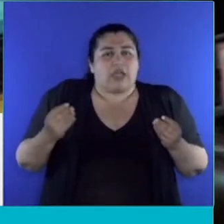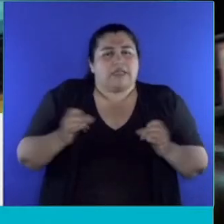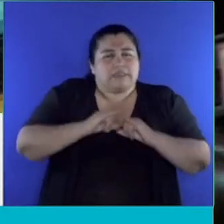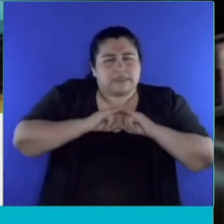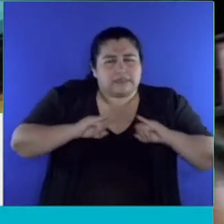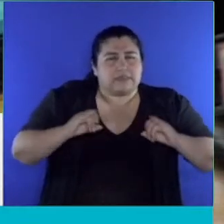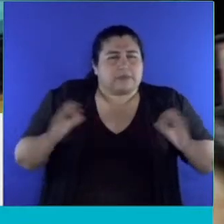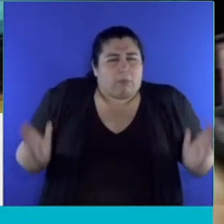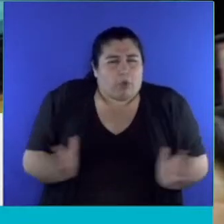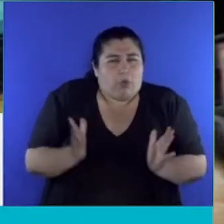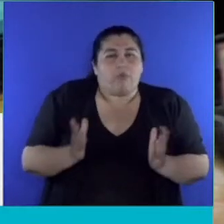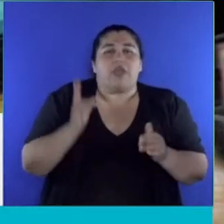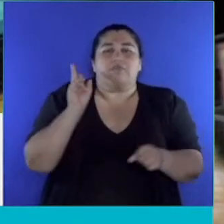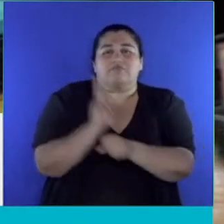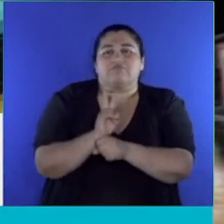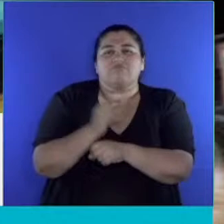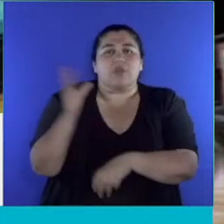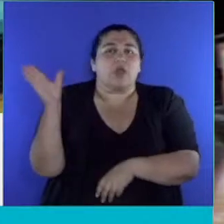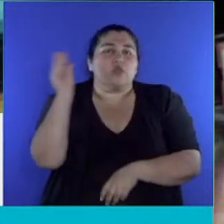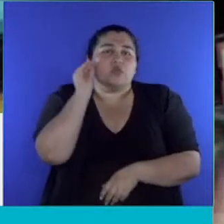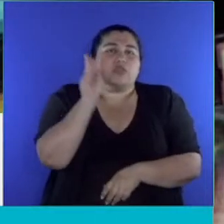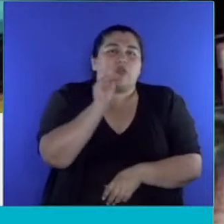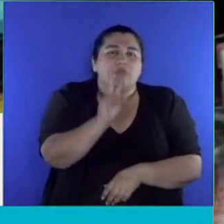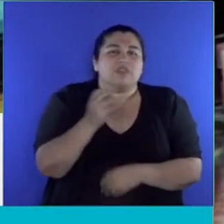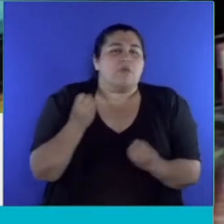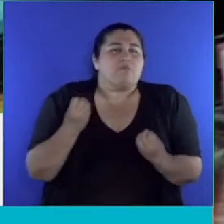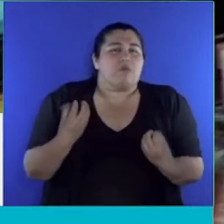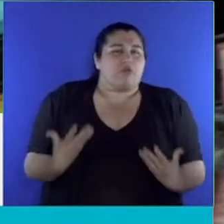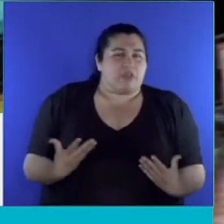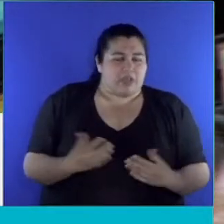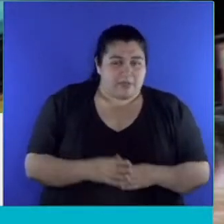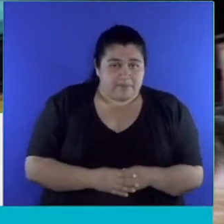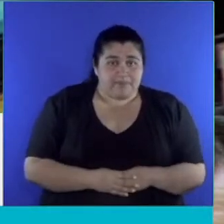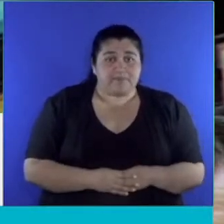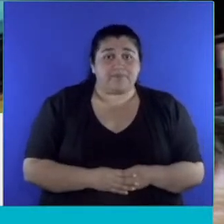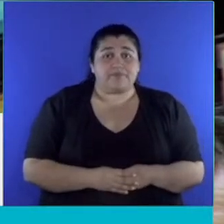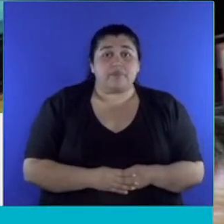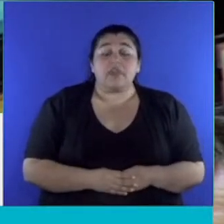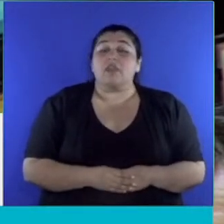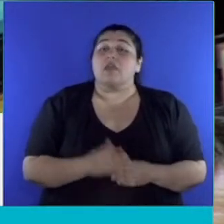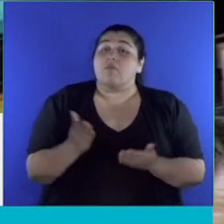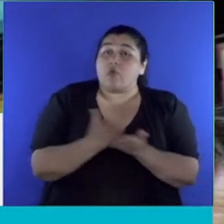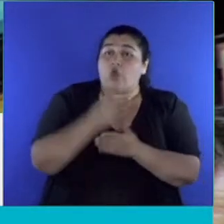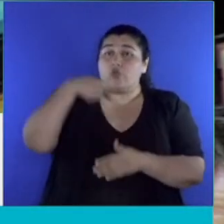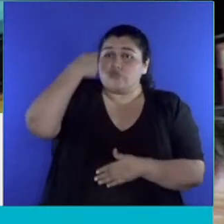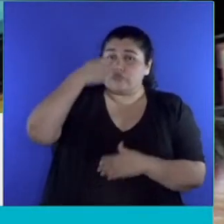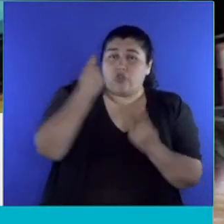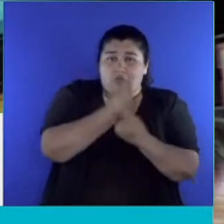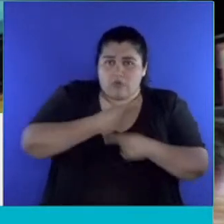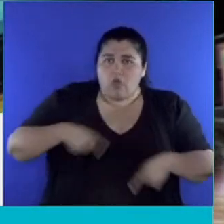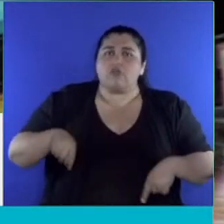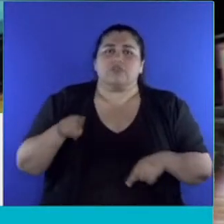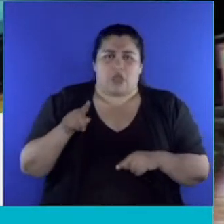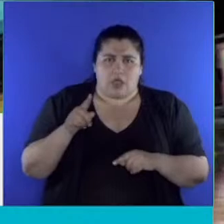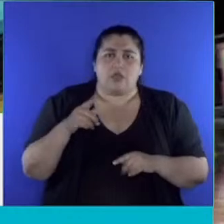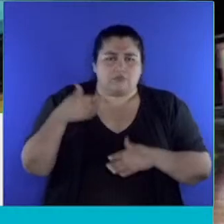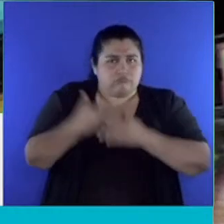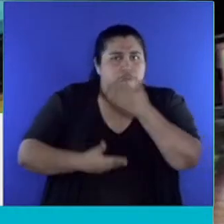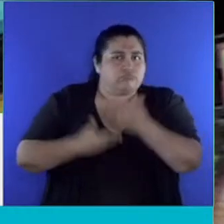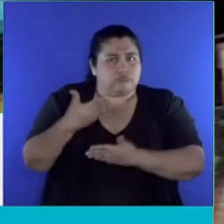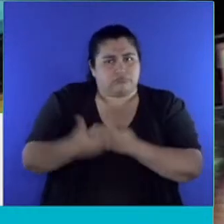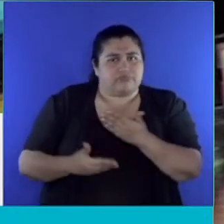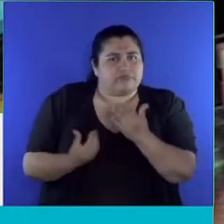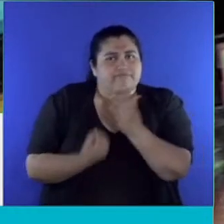promover y proteger la industria audiovisual? La producción audiovisual es una industria y, como toda